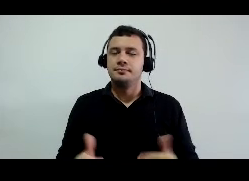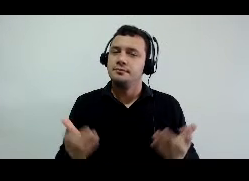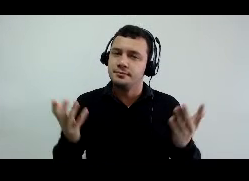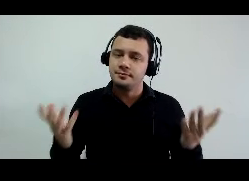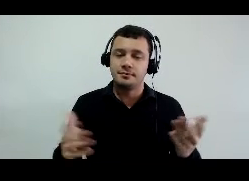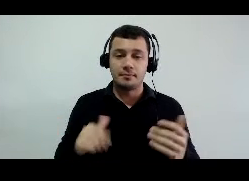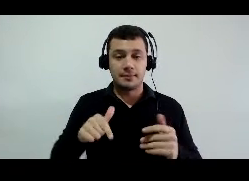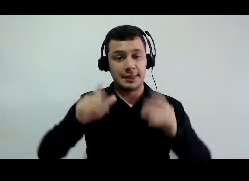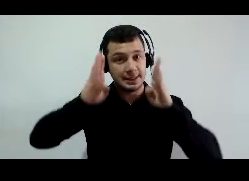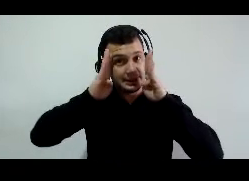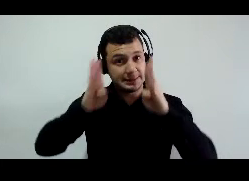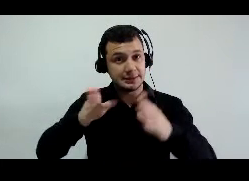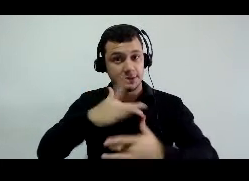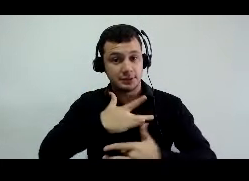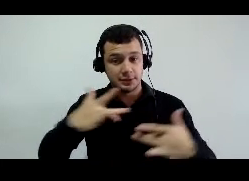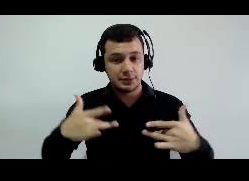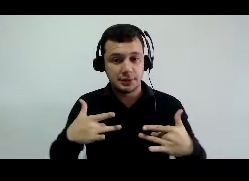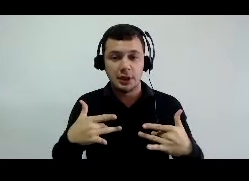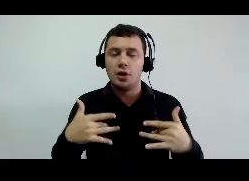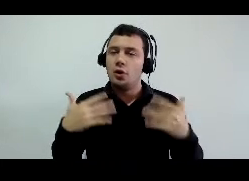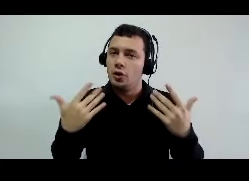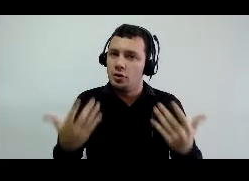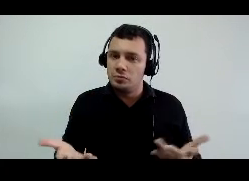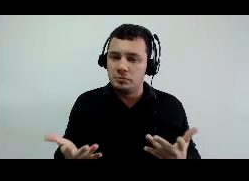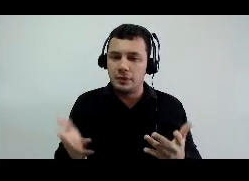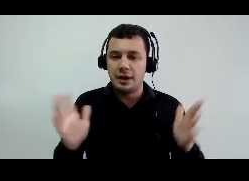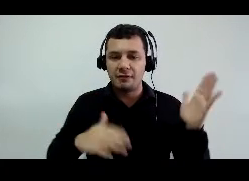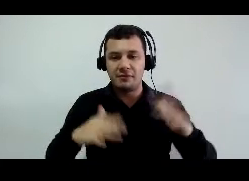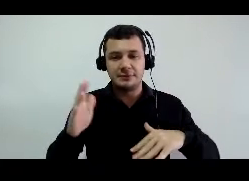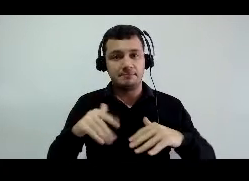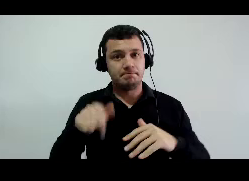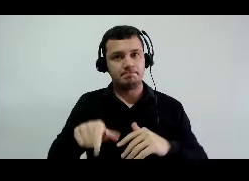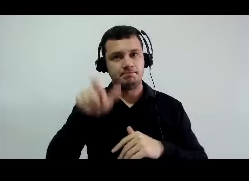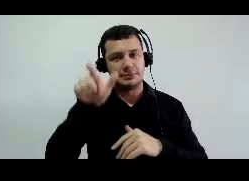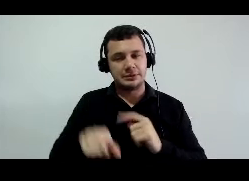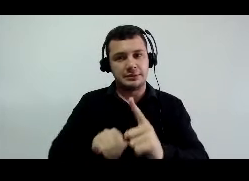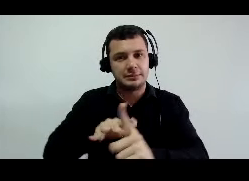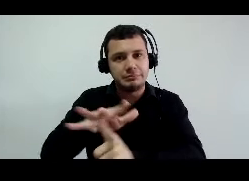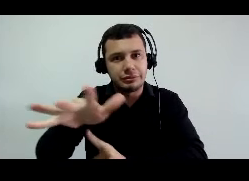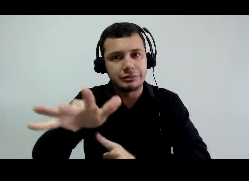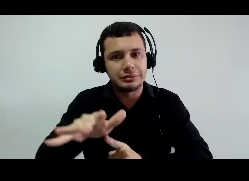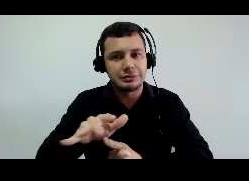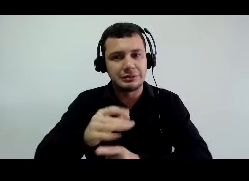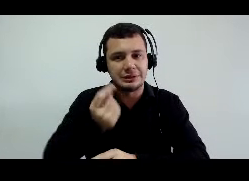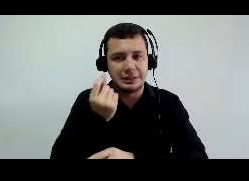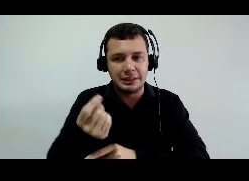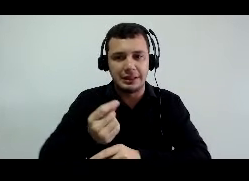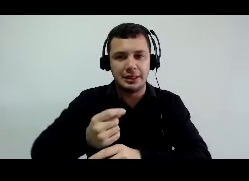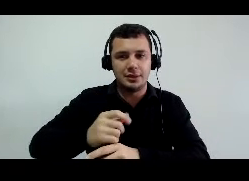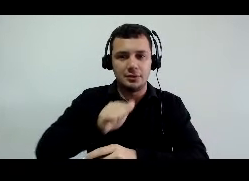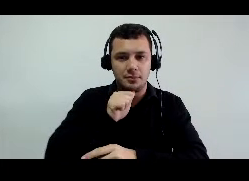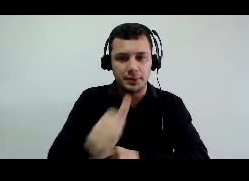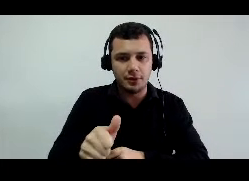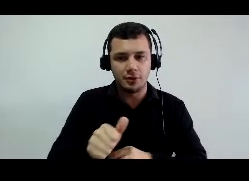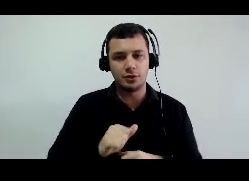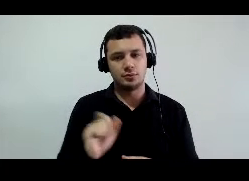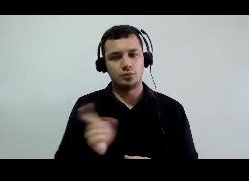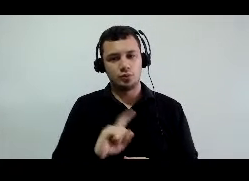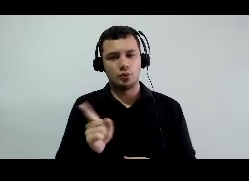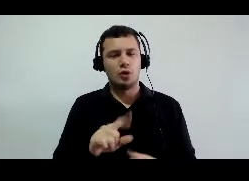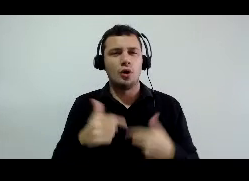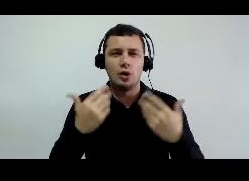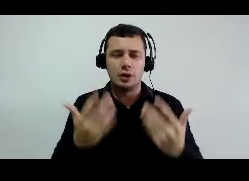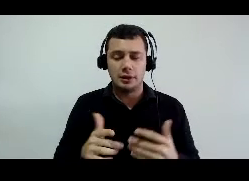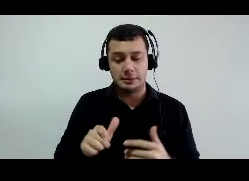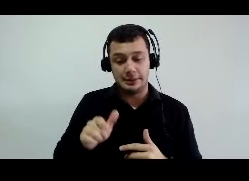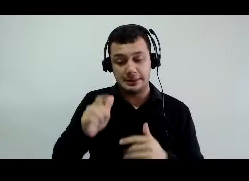en salud, ese daño que se le pueda presentar al paciente, ese evento adverso que se le puede presentar al paciente durante